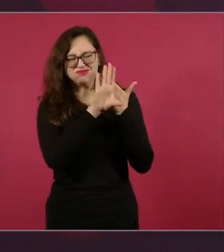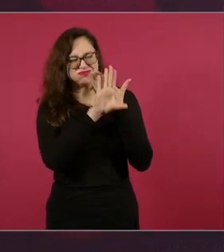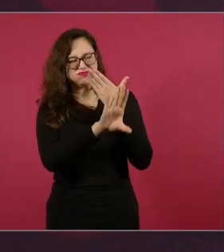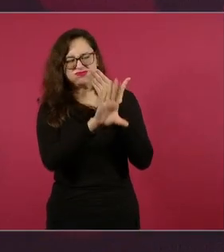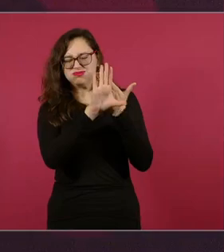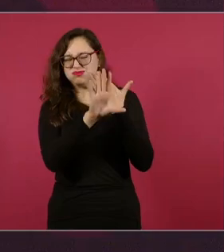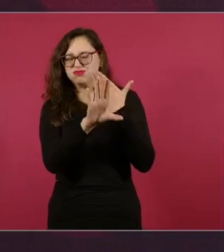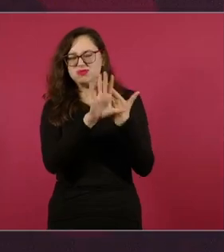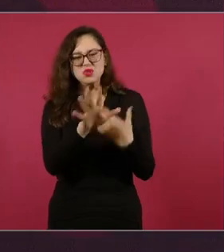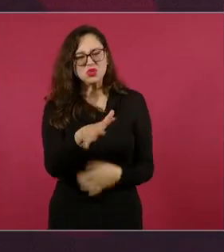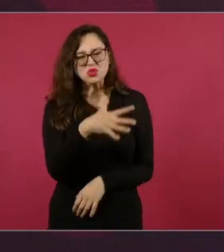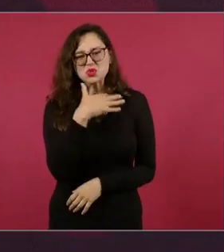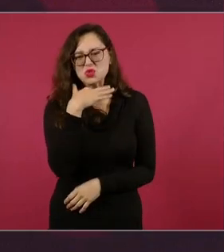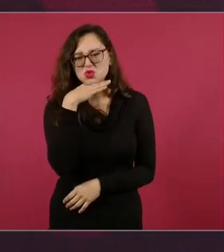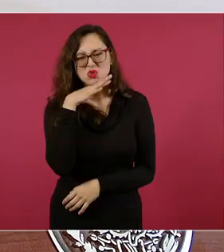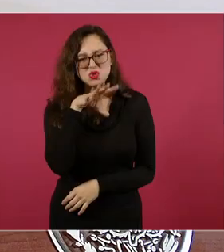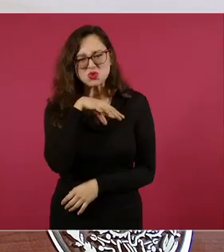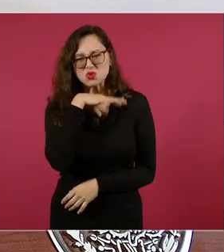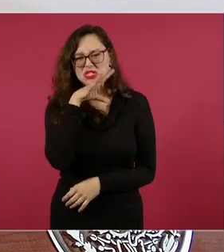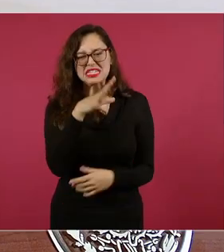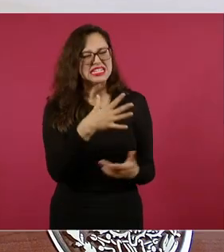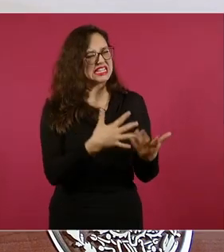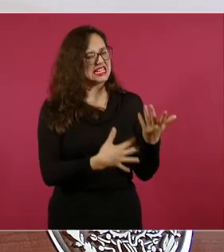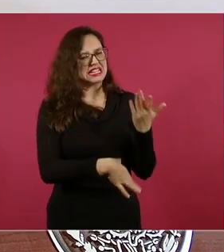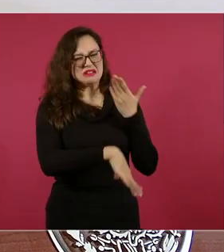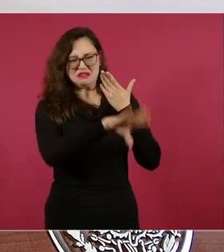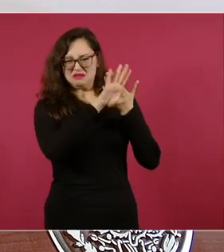sucia, de desprestigio.